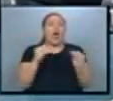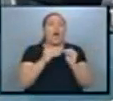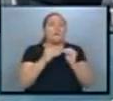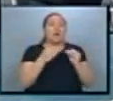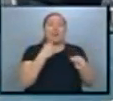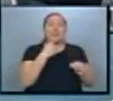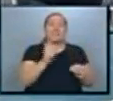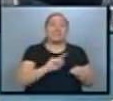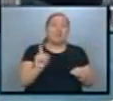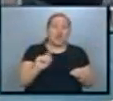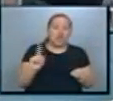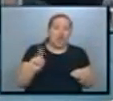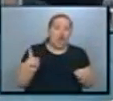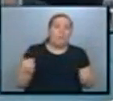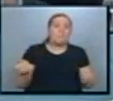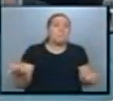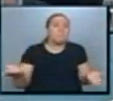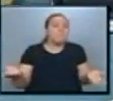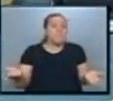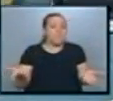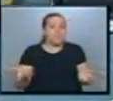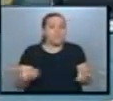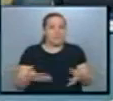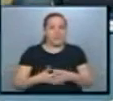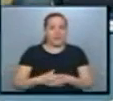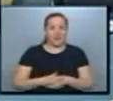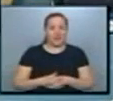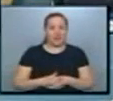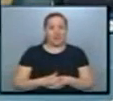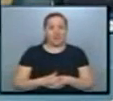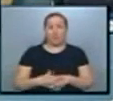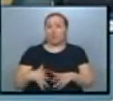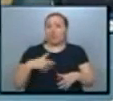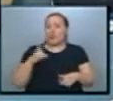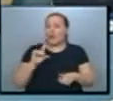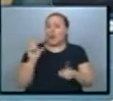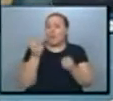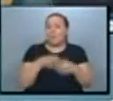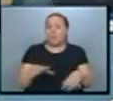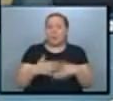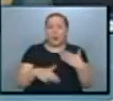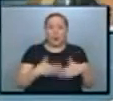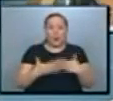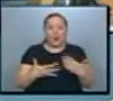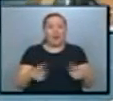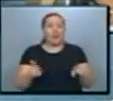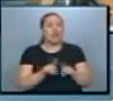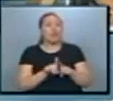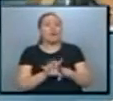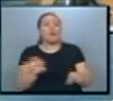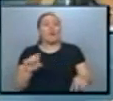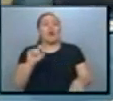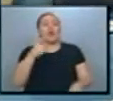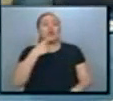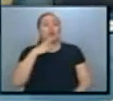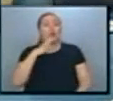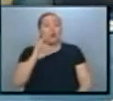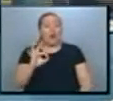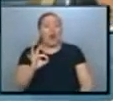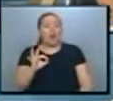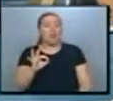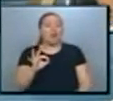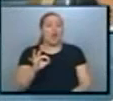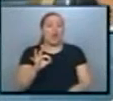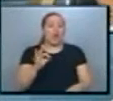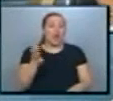sé. Yanina tiene una ventaja. Ni empezó a jugar en Boca. No, bueno, por eso, ni empezó. Pero como Osvaldo. ¿Pagaron o no pagaron? Que le fue mal cuando